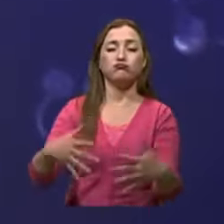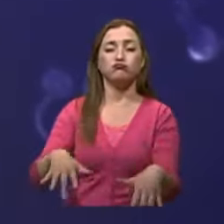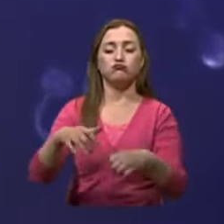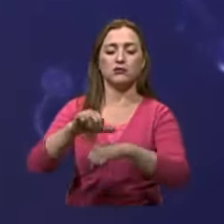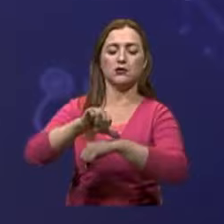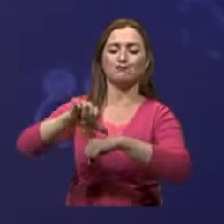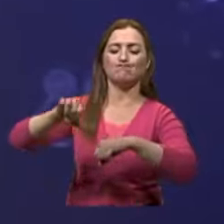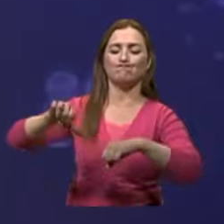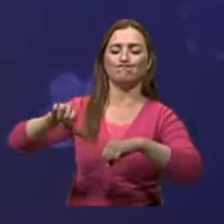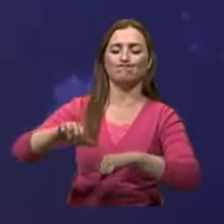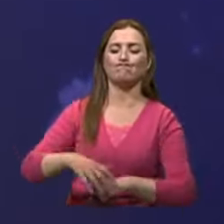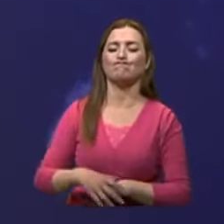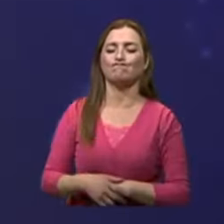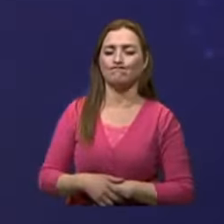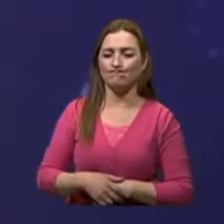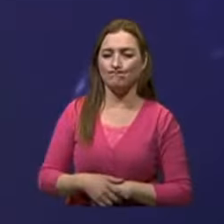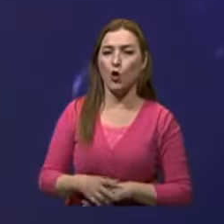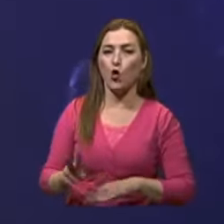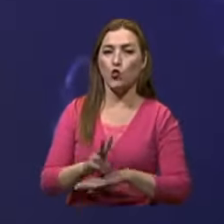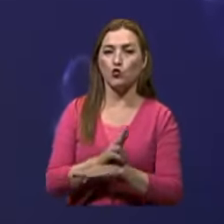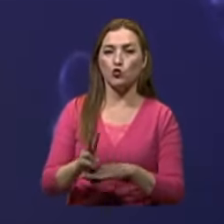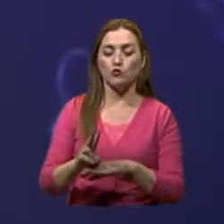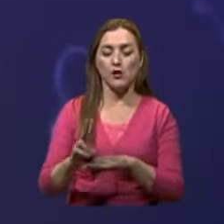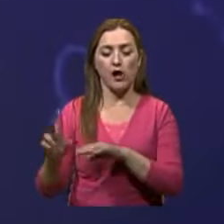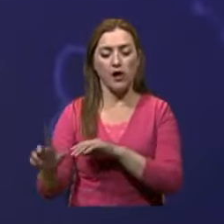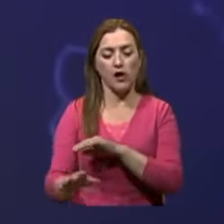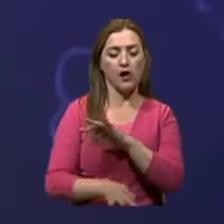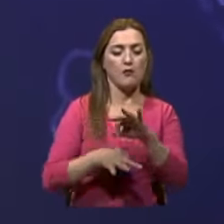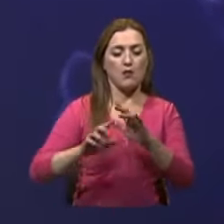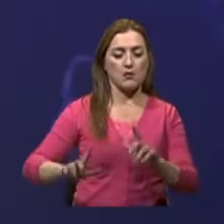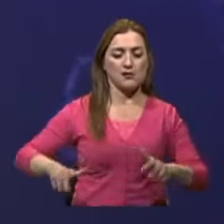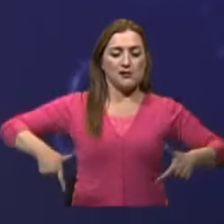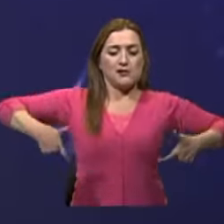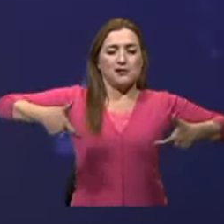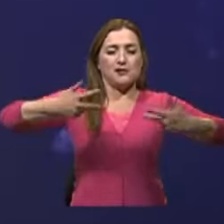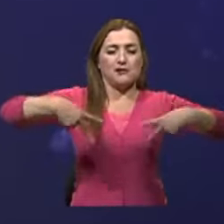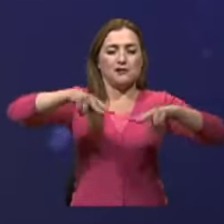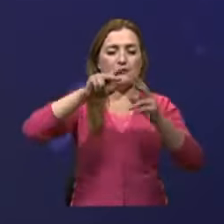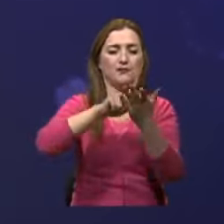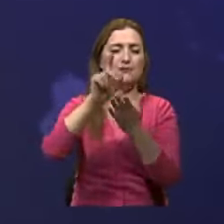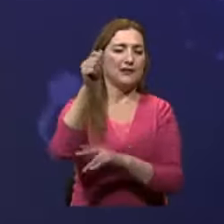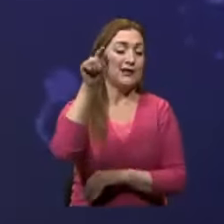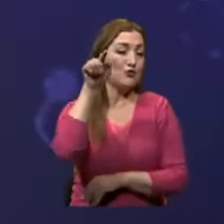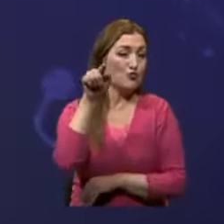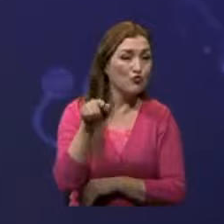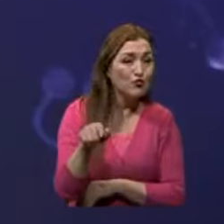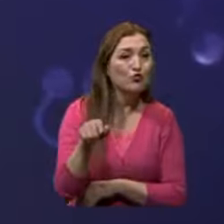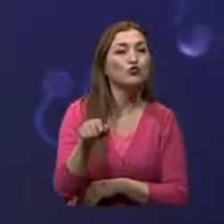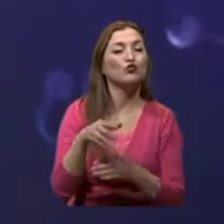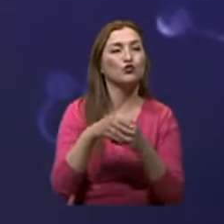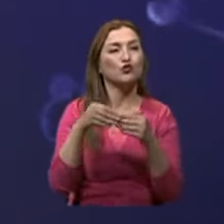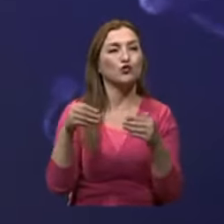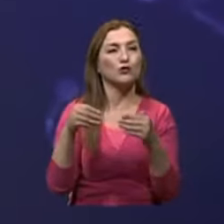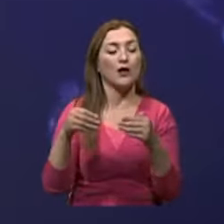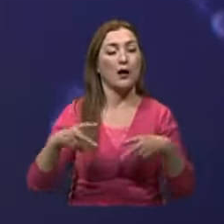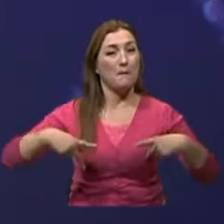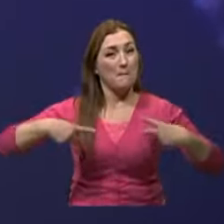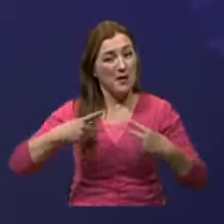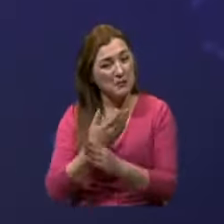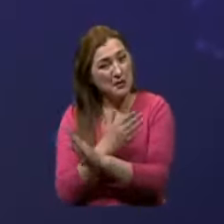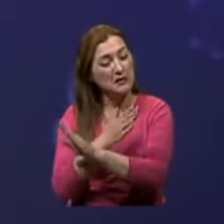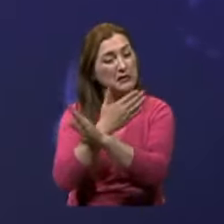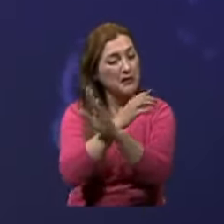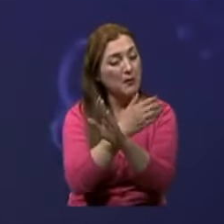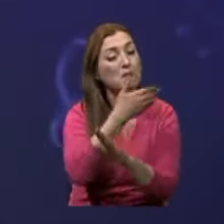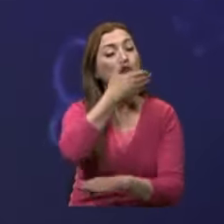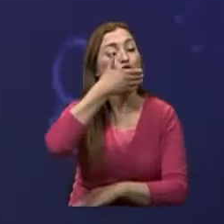someterse a cirugías, incluso el uso de prótesis de hasta $10,000. Prevenir durante todo el curso de la vida es la mejor opción. Aquí